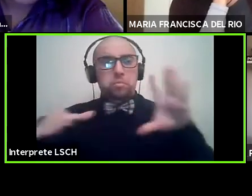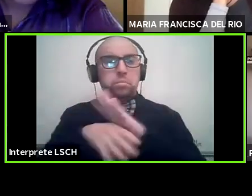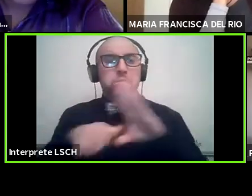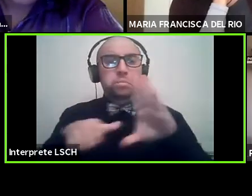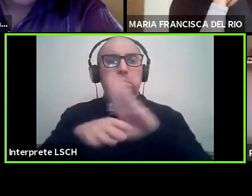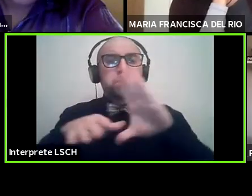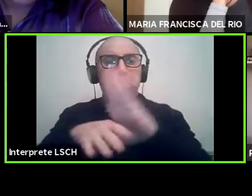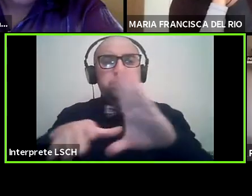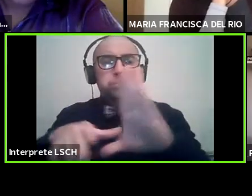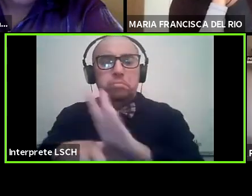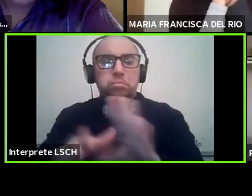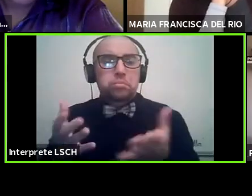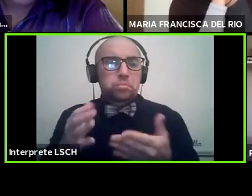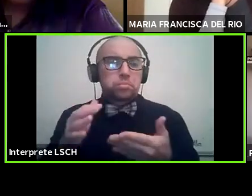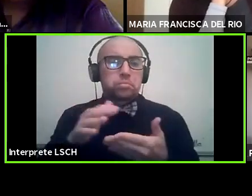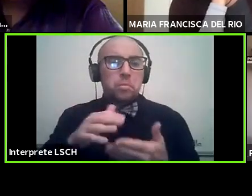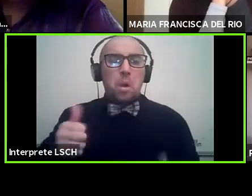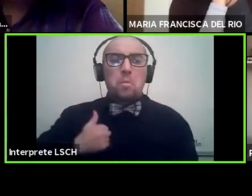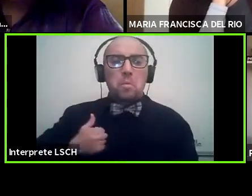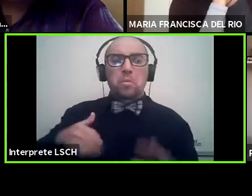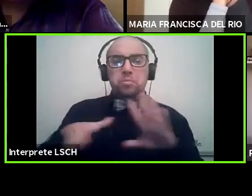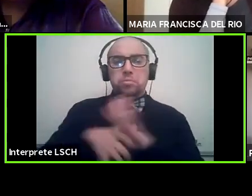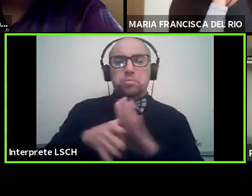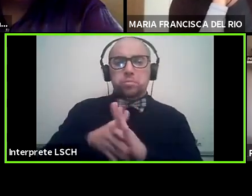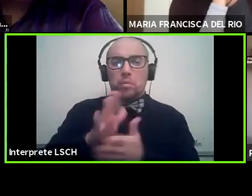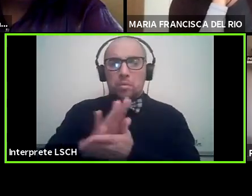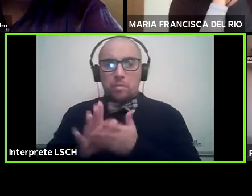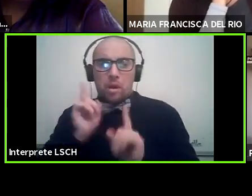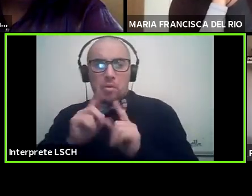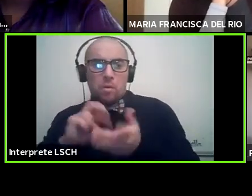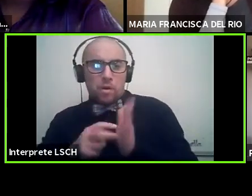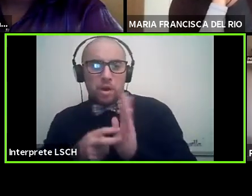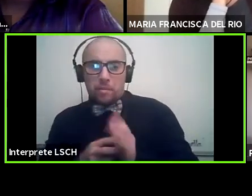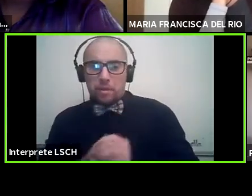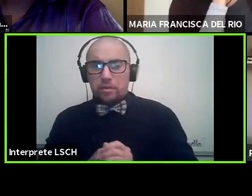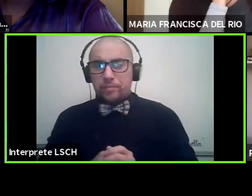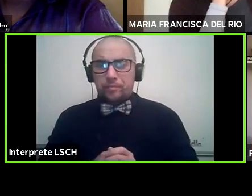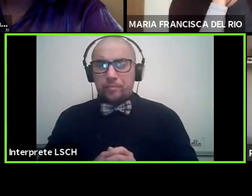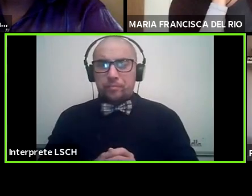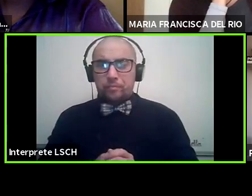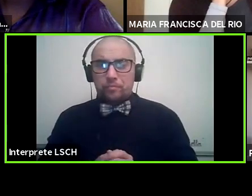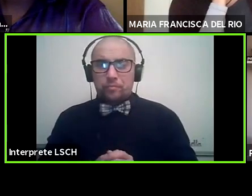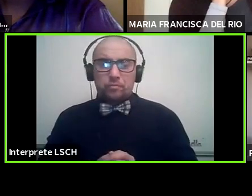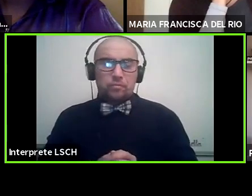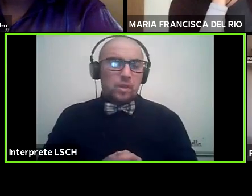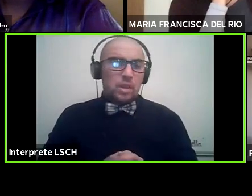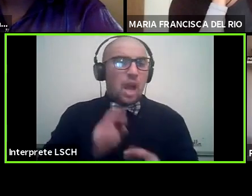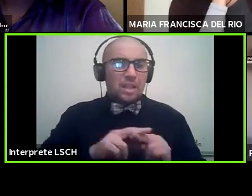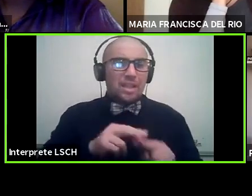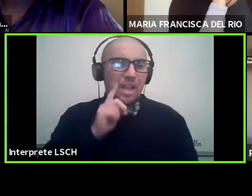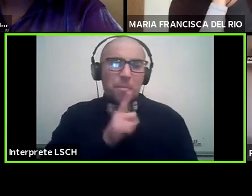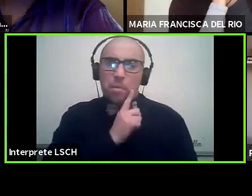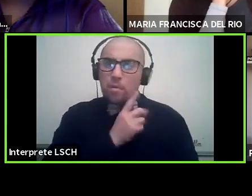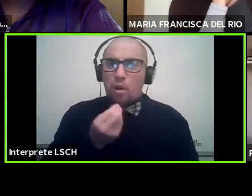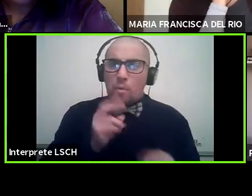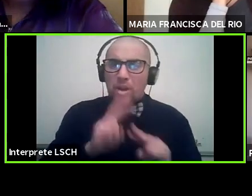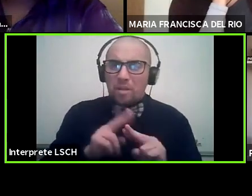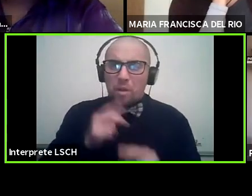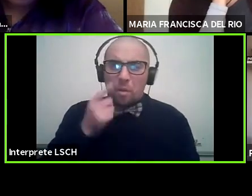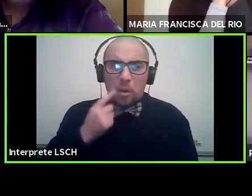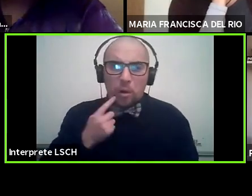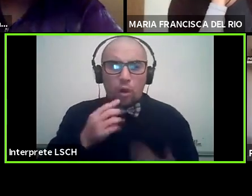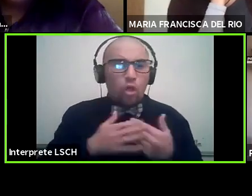¿no? Eventualmente, por ejemplo, aquí tuvimos algunas dificultades para poder hacer las pruebas, ¿no? Con respecto a los pilotos, ¿no?